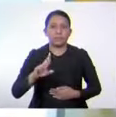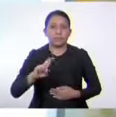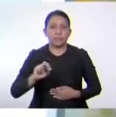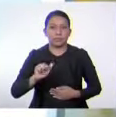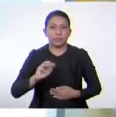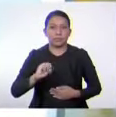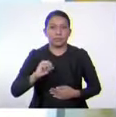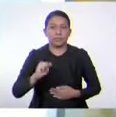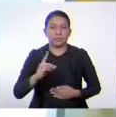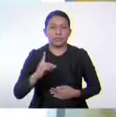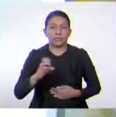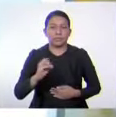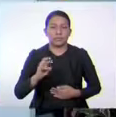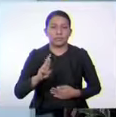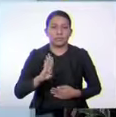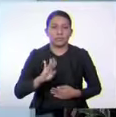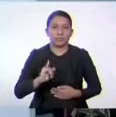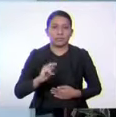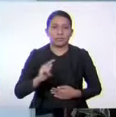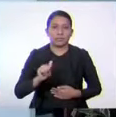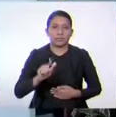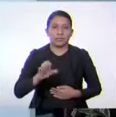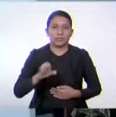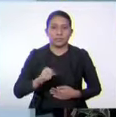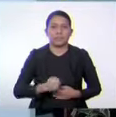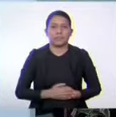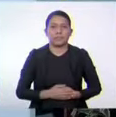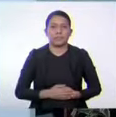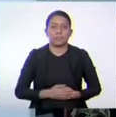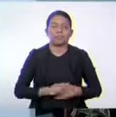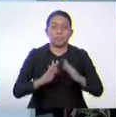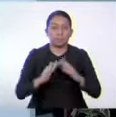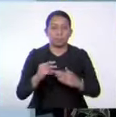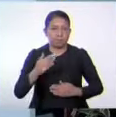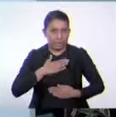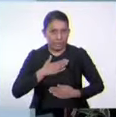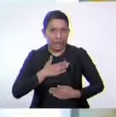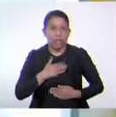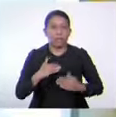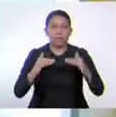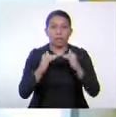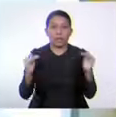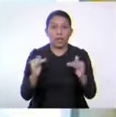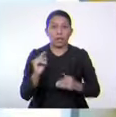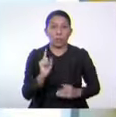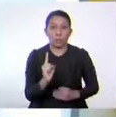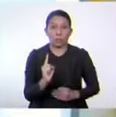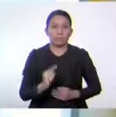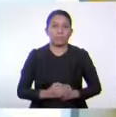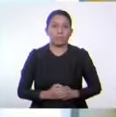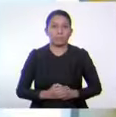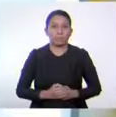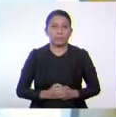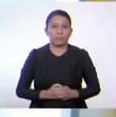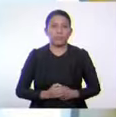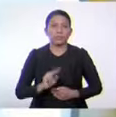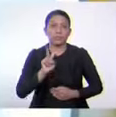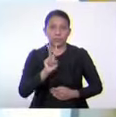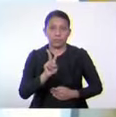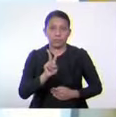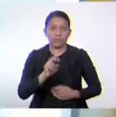los diferentes orbitales. Tenemos en el nivel 1, 2